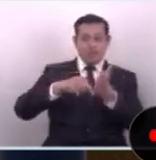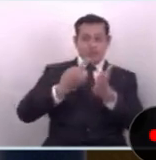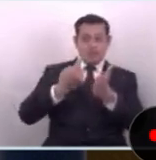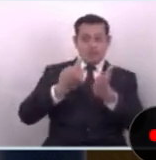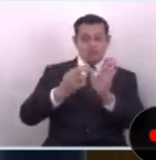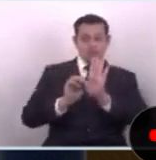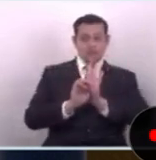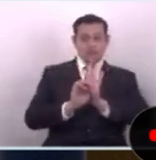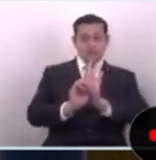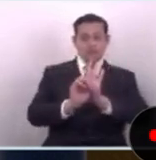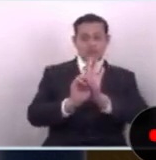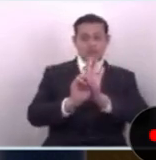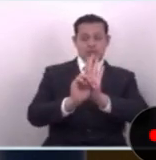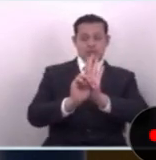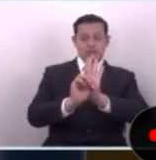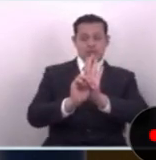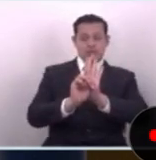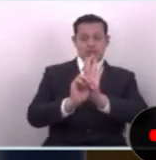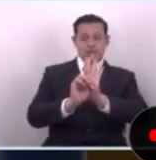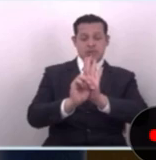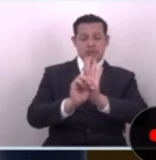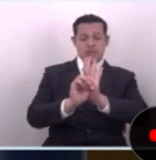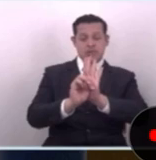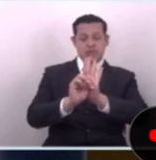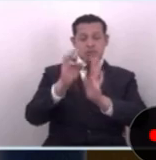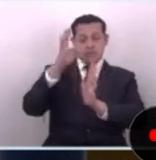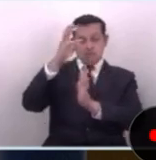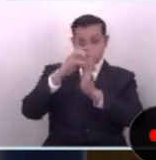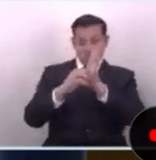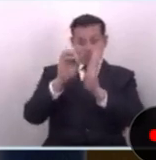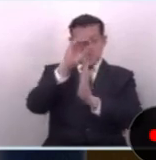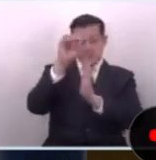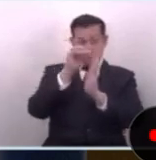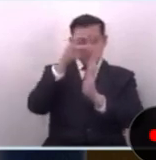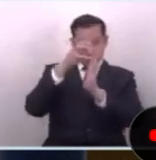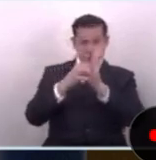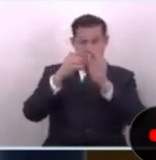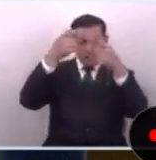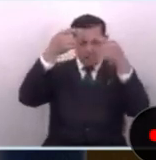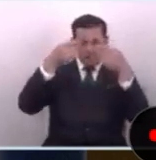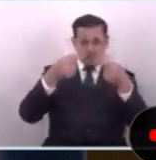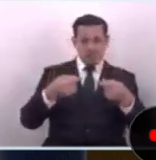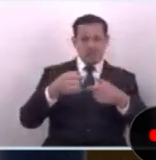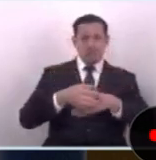a mostrar una reducción en su